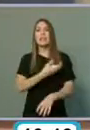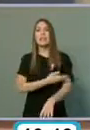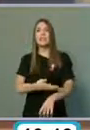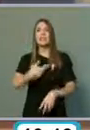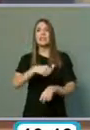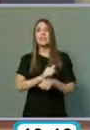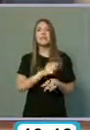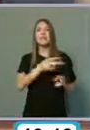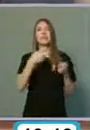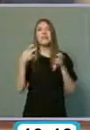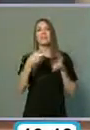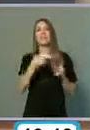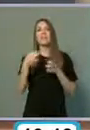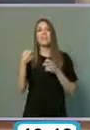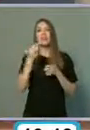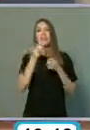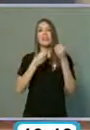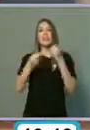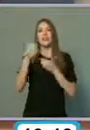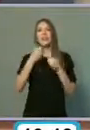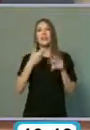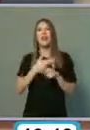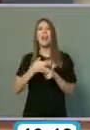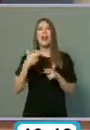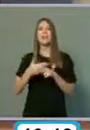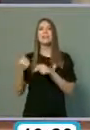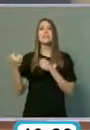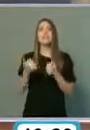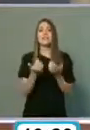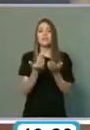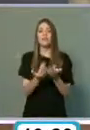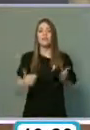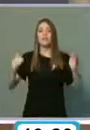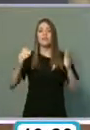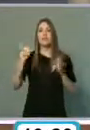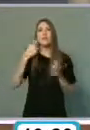comida. Ya hasta trae su topper. No lo quería decir, No. pero sí. Así que esta nos la comemos nosotros.